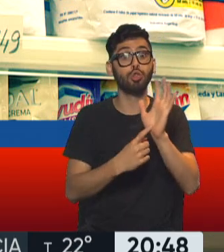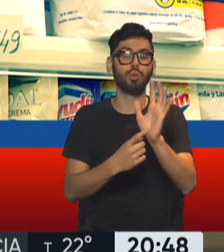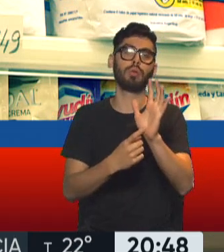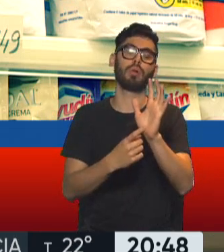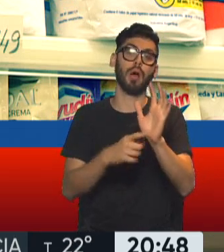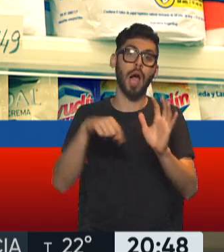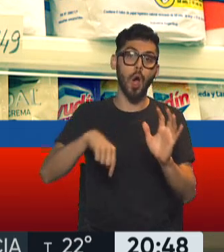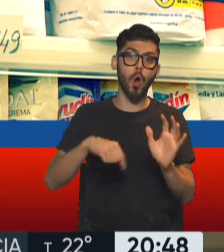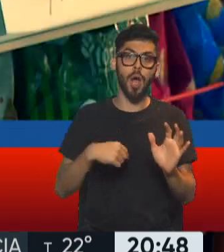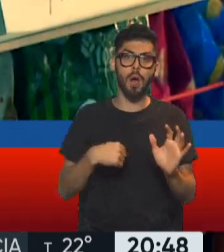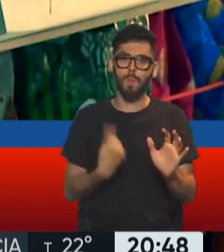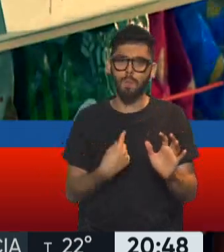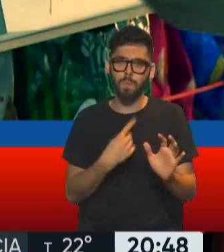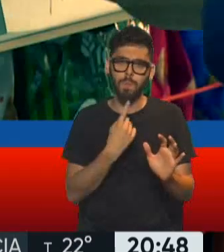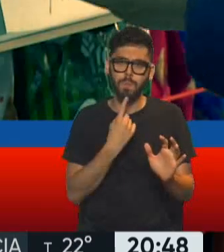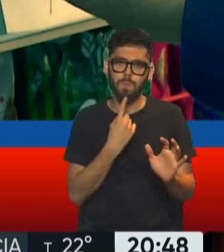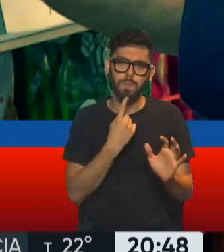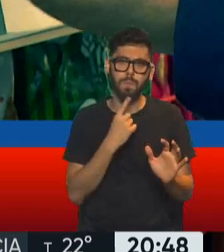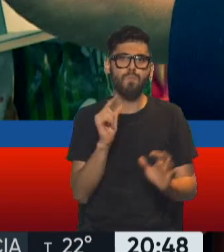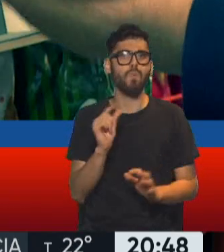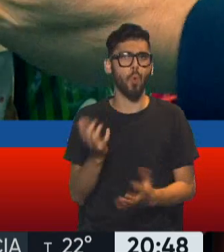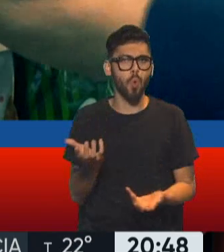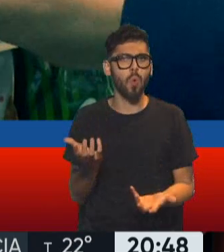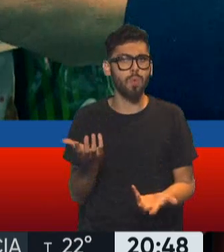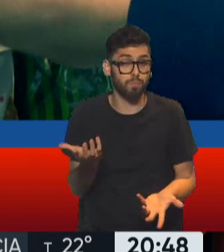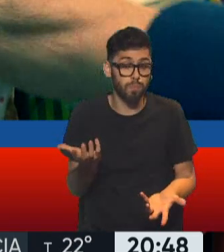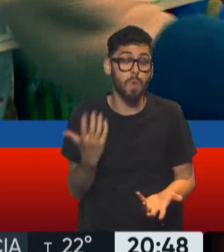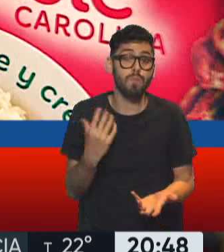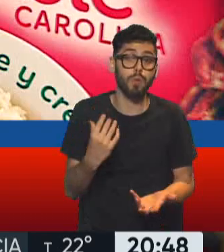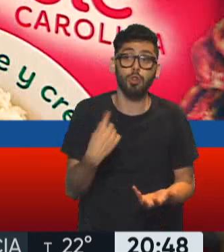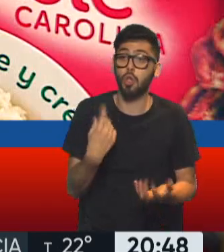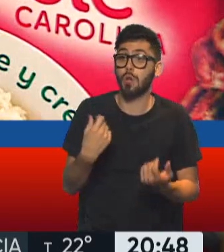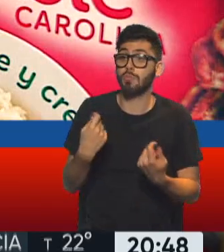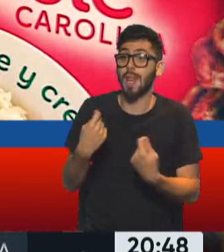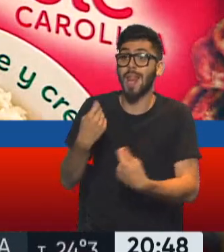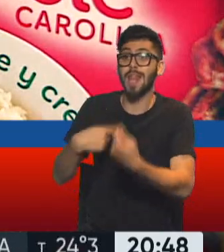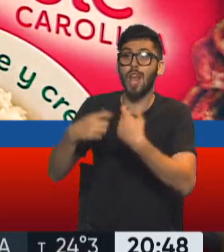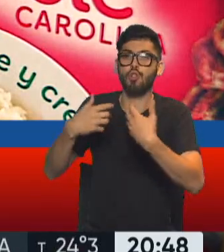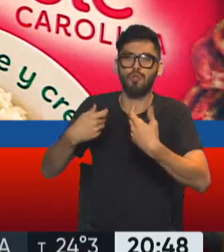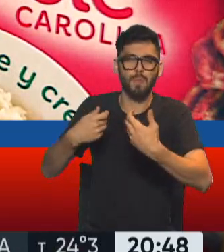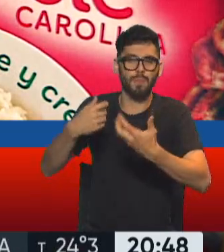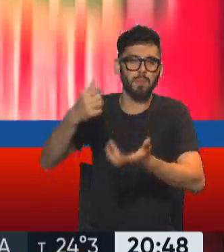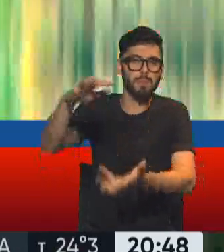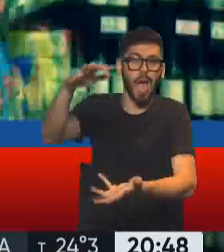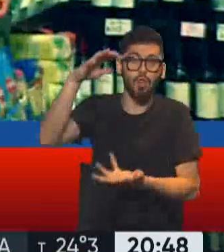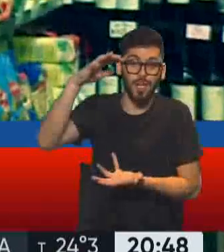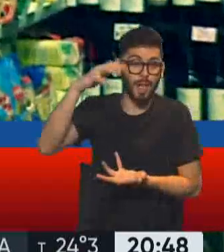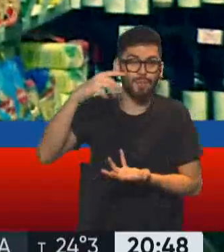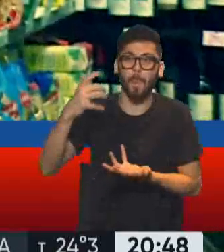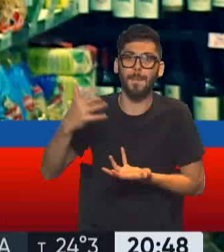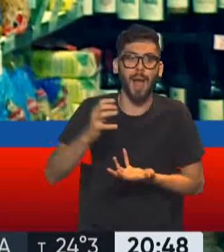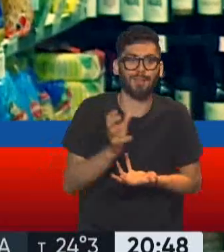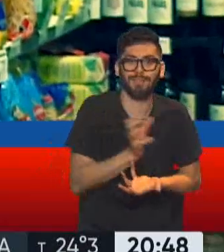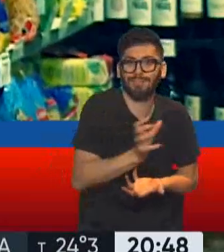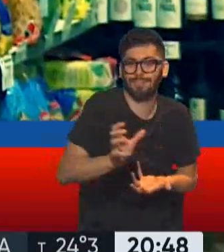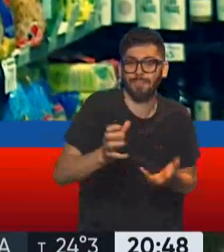tenemos un tanto de incertidumbre, ¿cierto? ¿Por qué? Porque nosotros vamos al mayorista a reponer la mercadería. Nosotros no tenemos relación